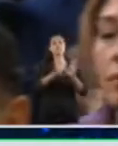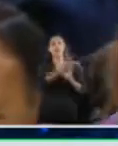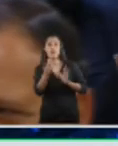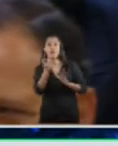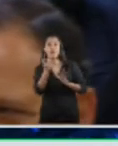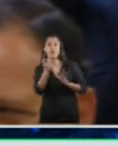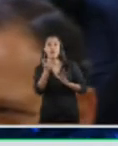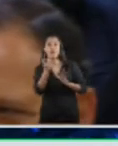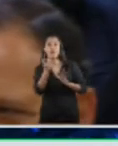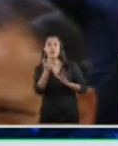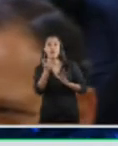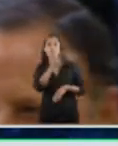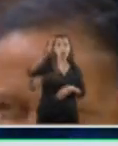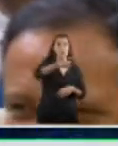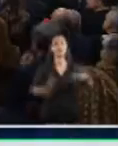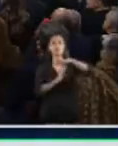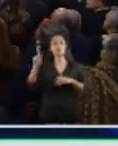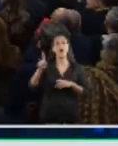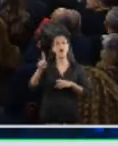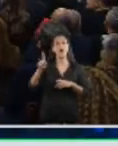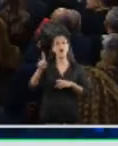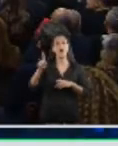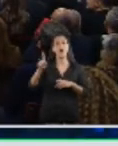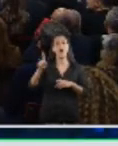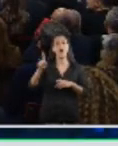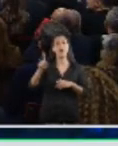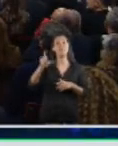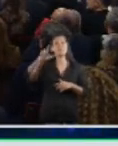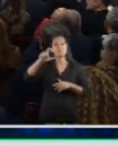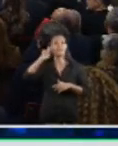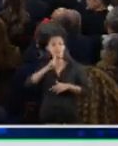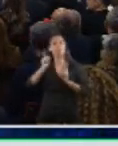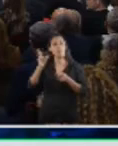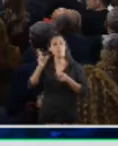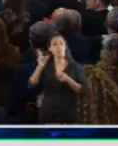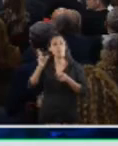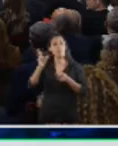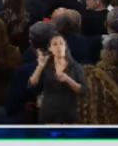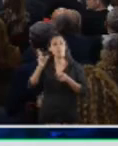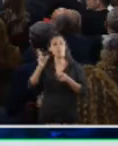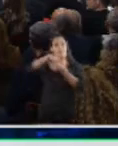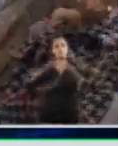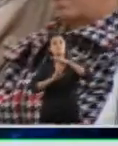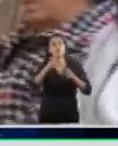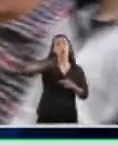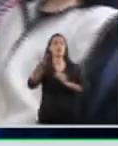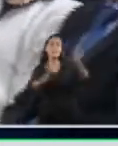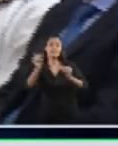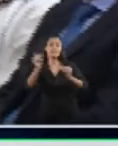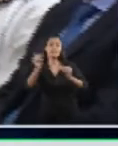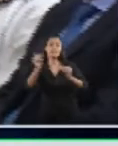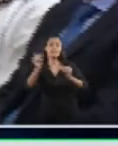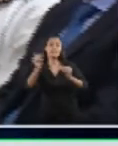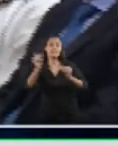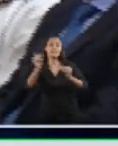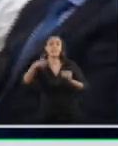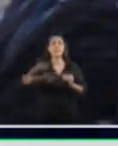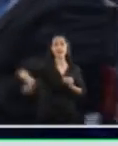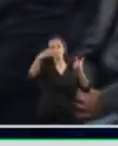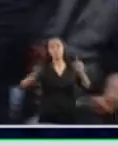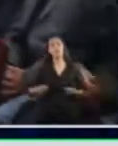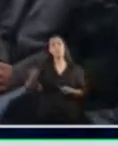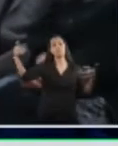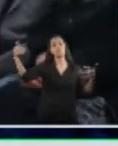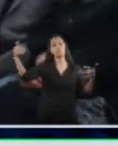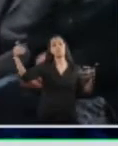económico, pero que una de las cuestiones que le preguntó era si estaba de acuerdo en continuar